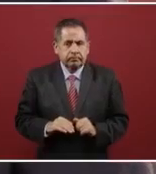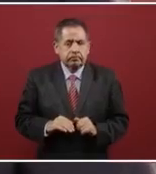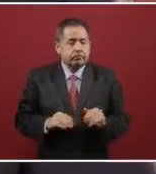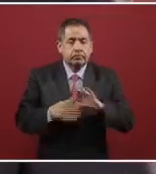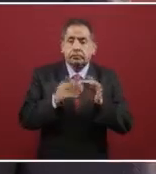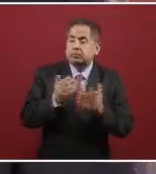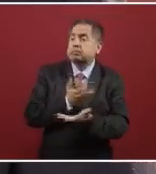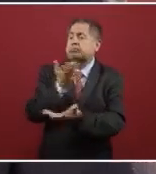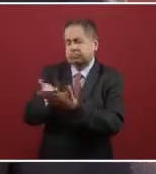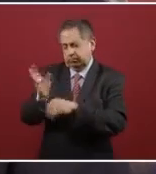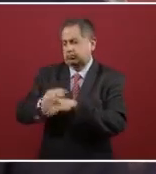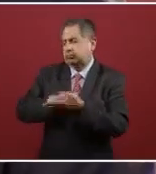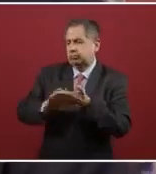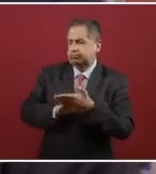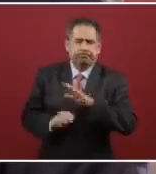venir con esas solicitudes.